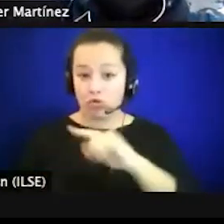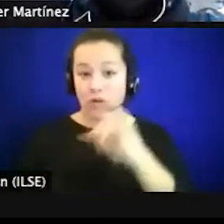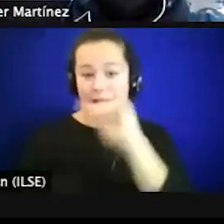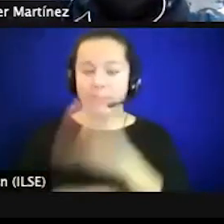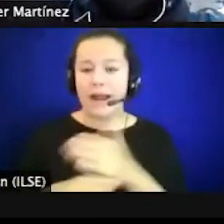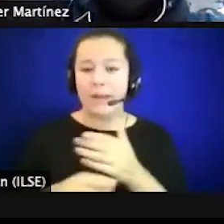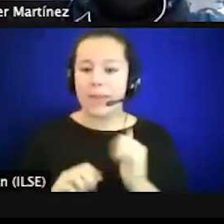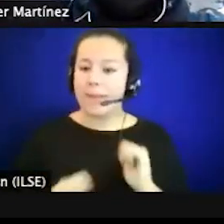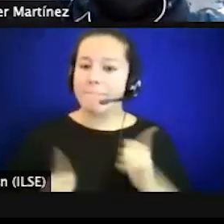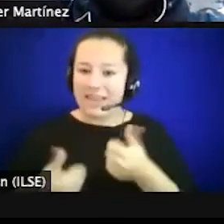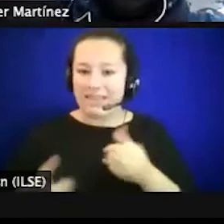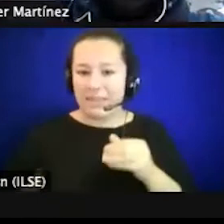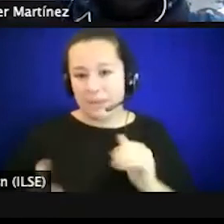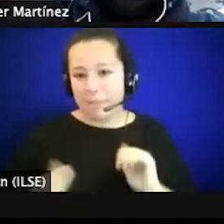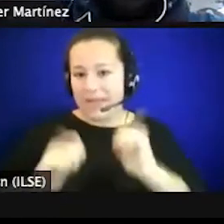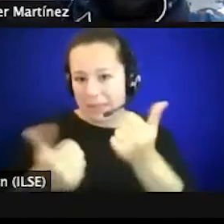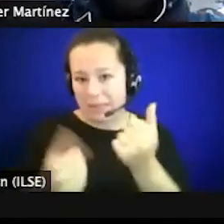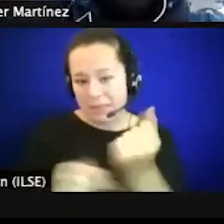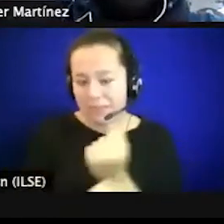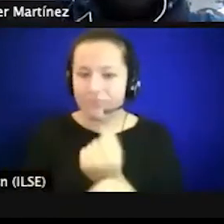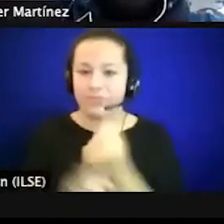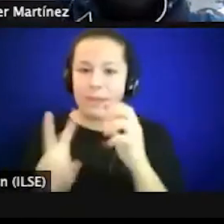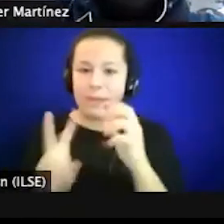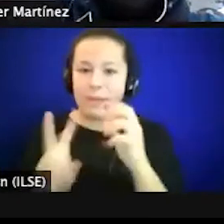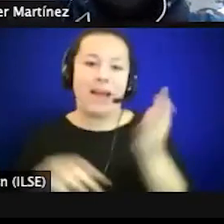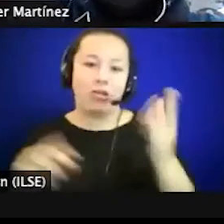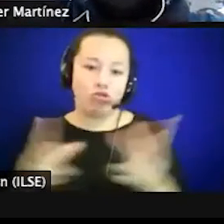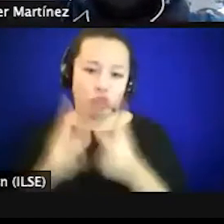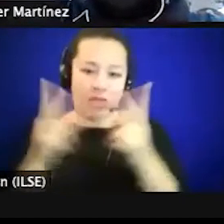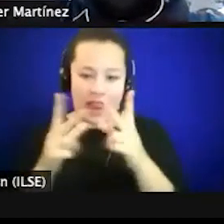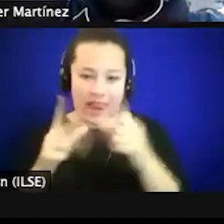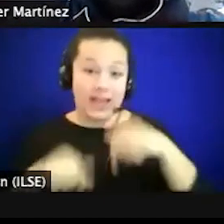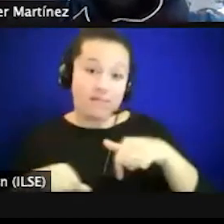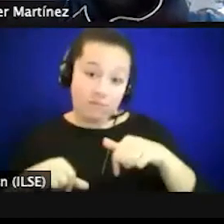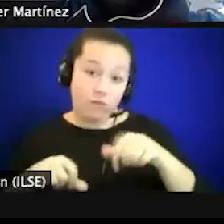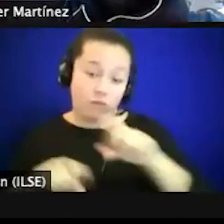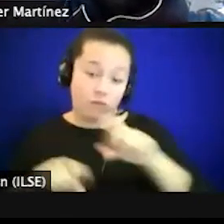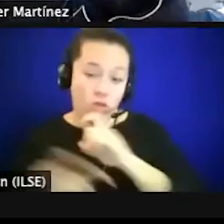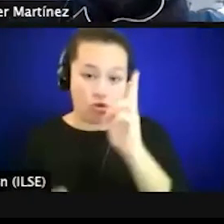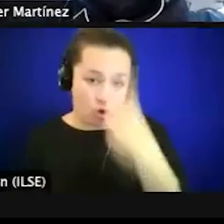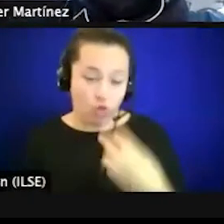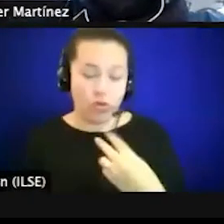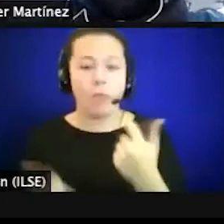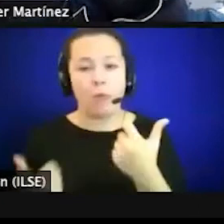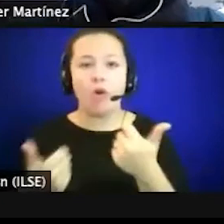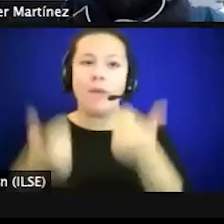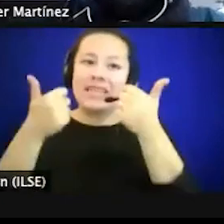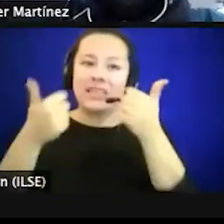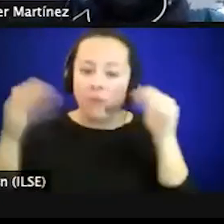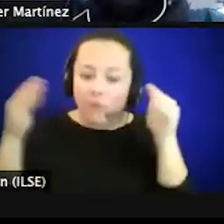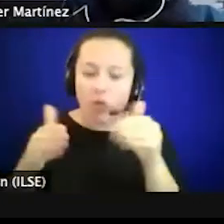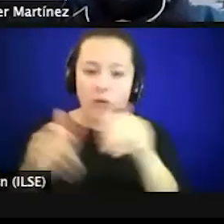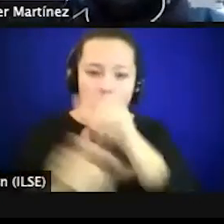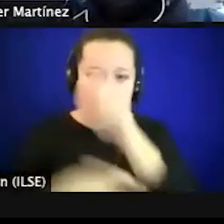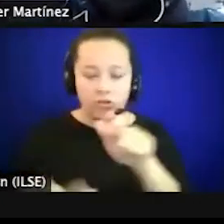impacto social dentro de esta casa, de la Fundación ONCE. Poniendo el foco en las personas, mejoramos la inclusión